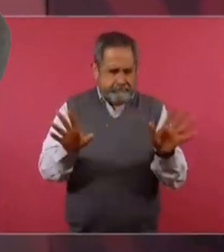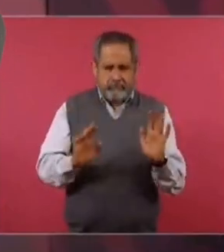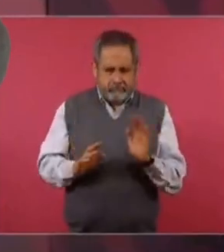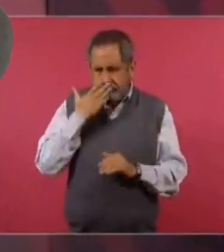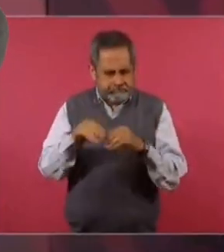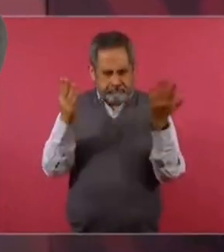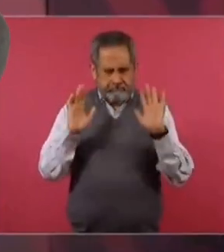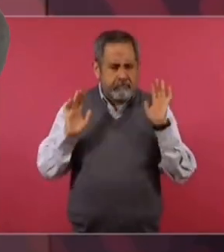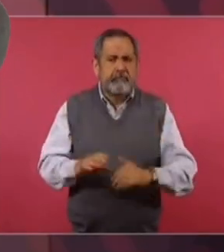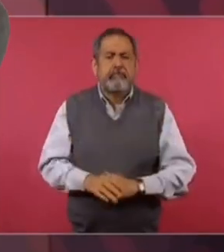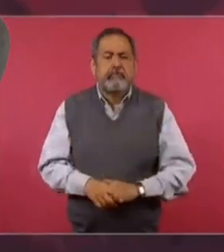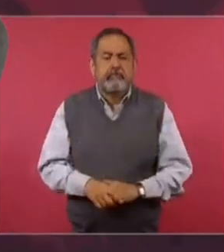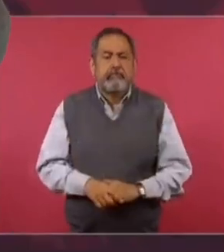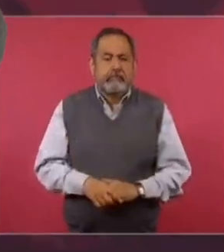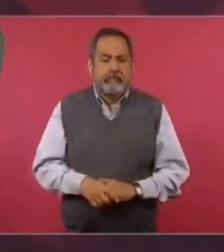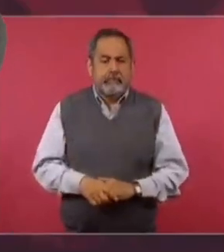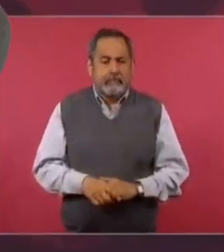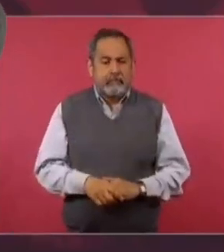o sea, bien.